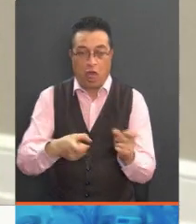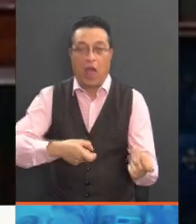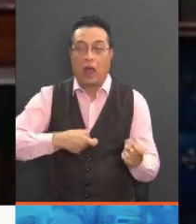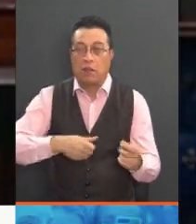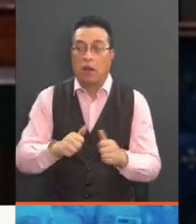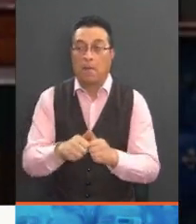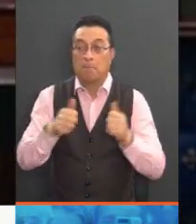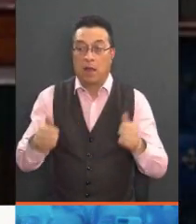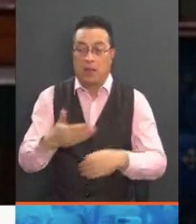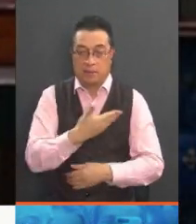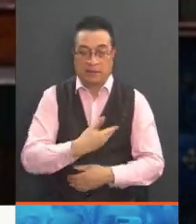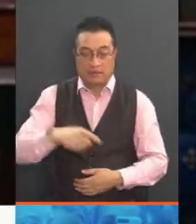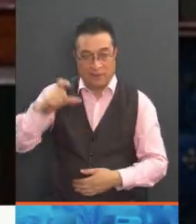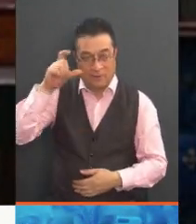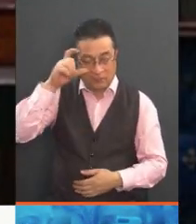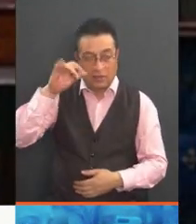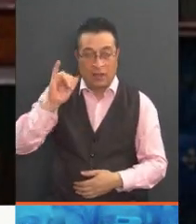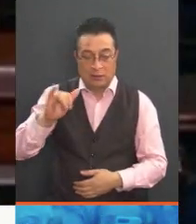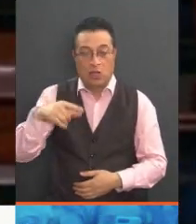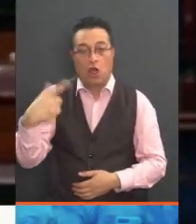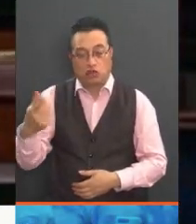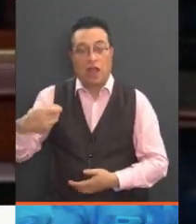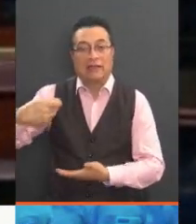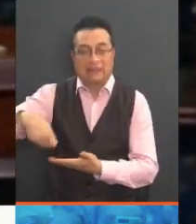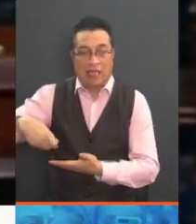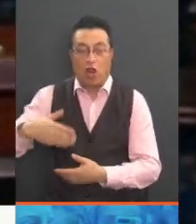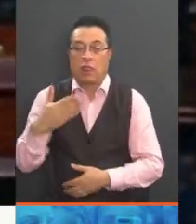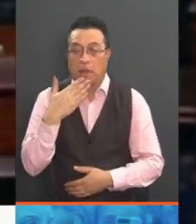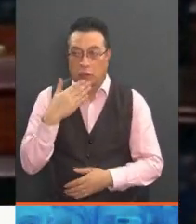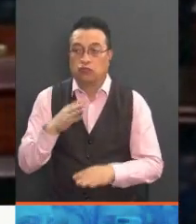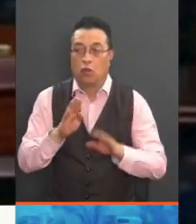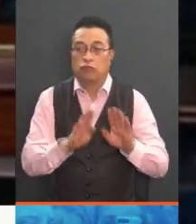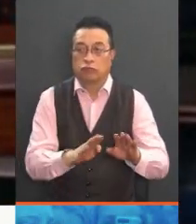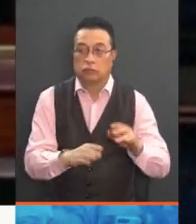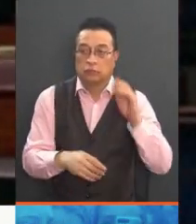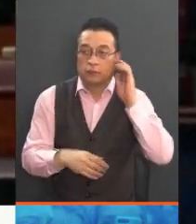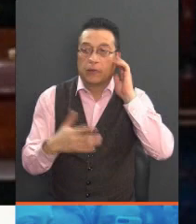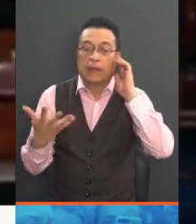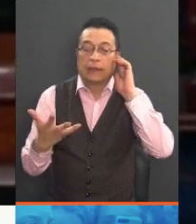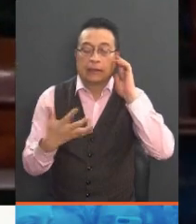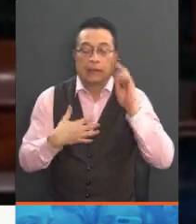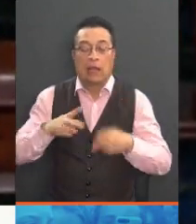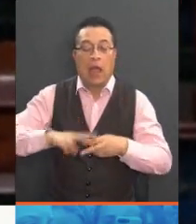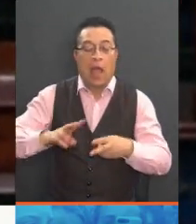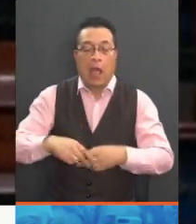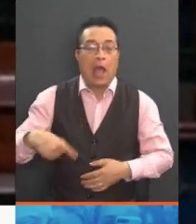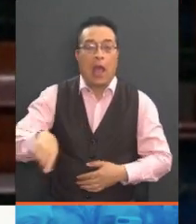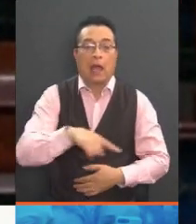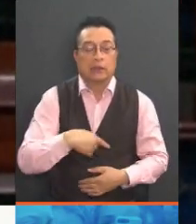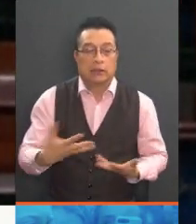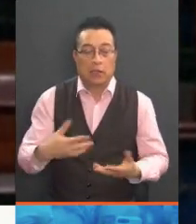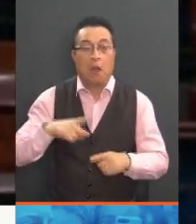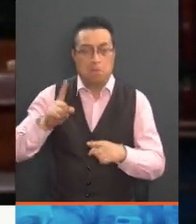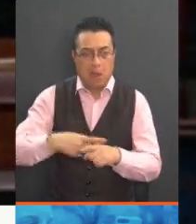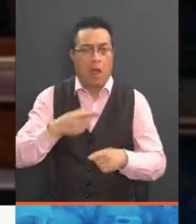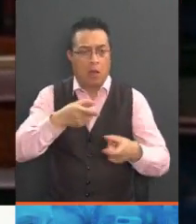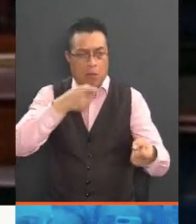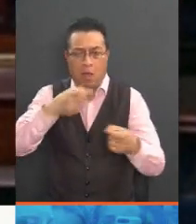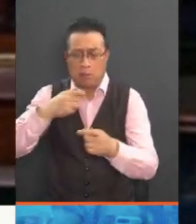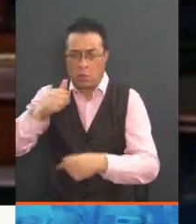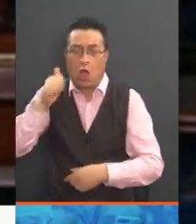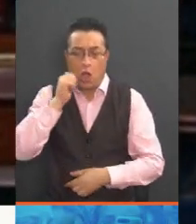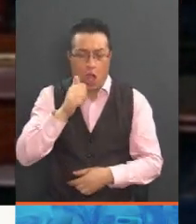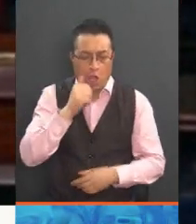presidente Biden y el senador demócrata Chris Murphy. What are we doing? ¿Qué estamos haciendo? Hay más tiroteos masivos que días en el